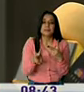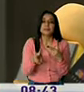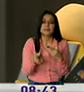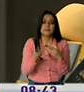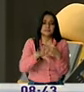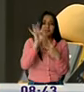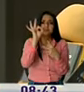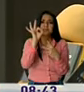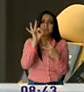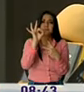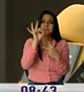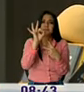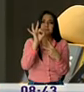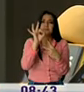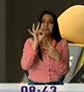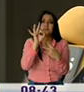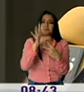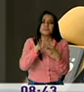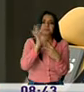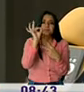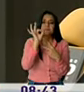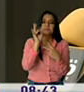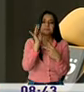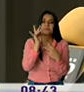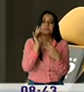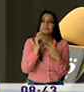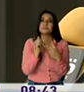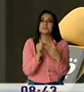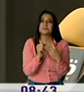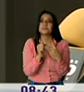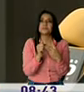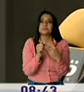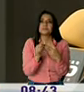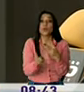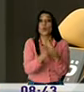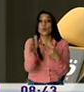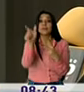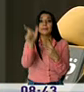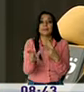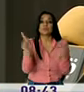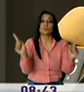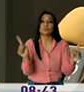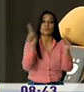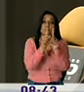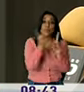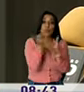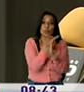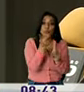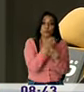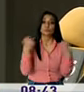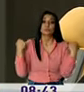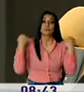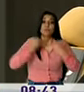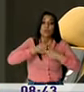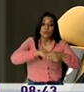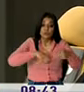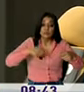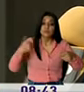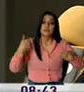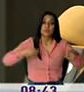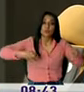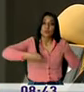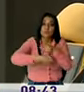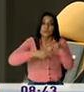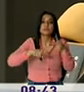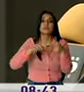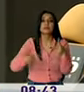y también se encontró junto a él otro ciudadano en el cual en su mochila tenía un cuchillo y un arma de